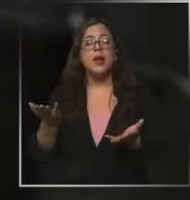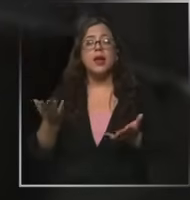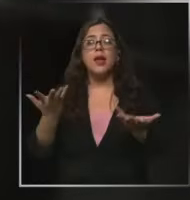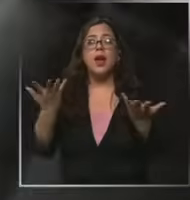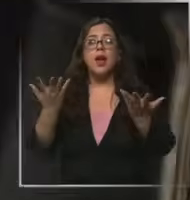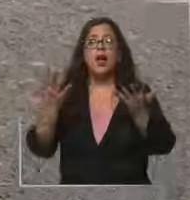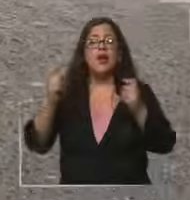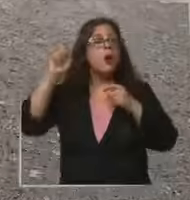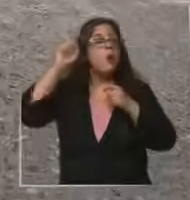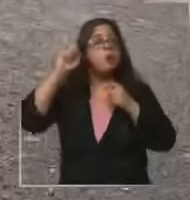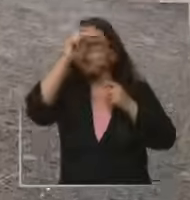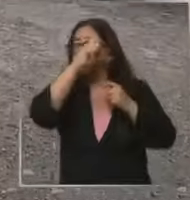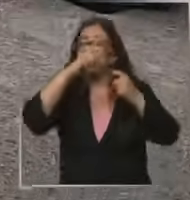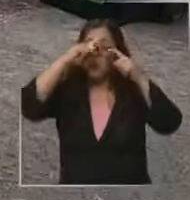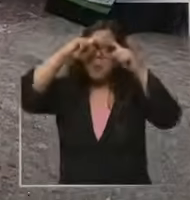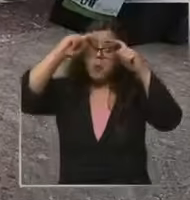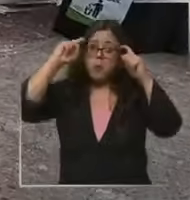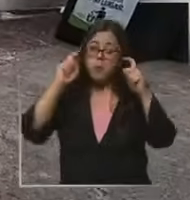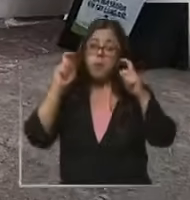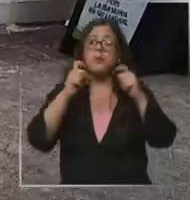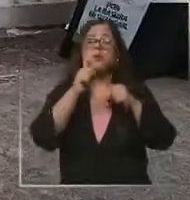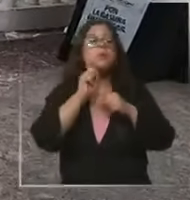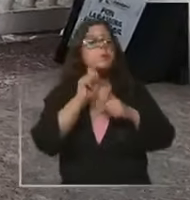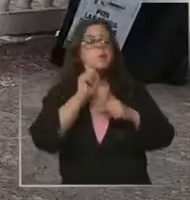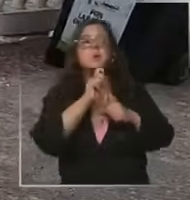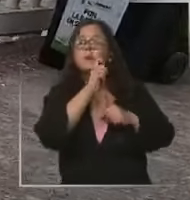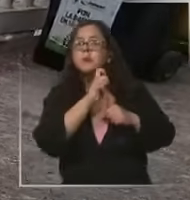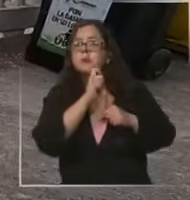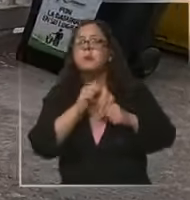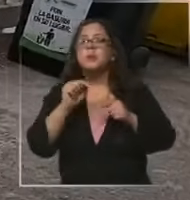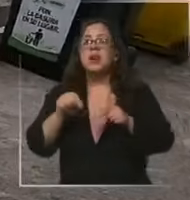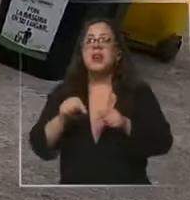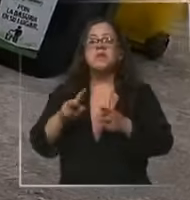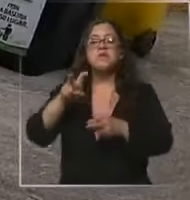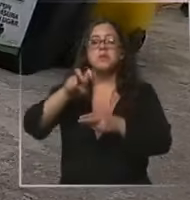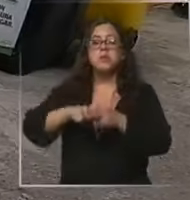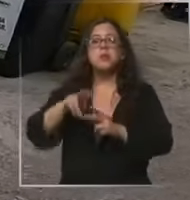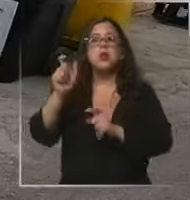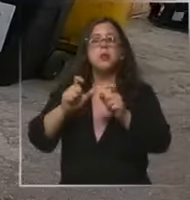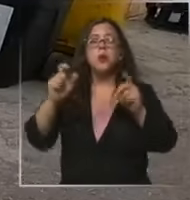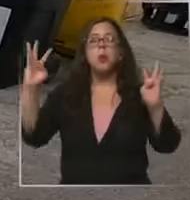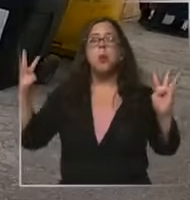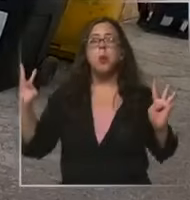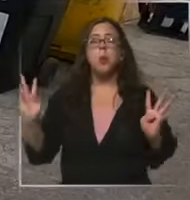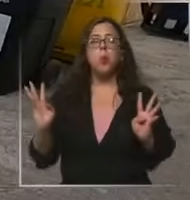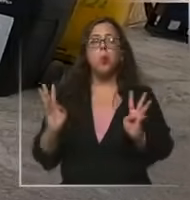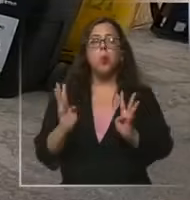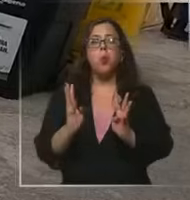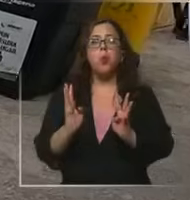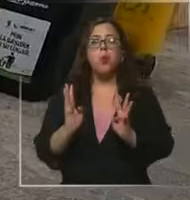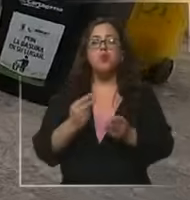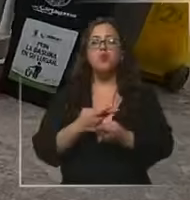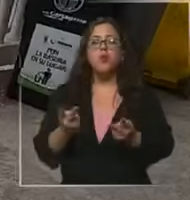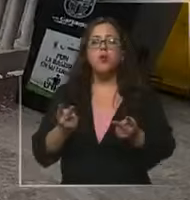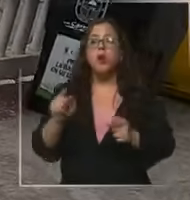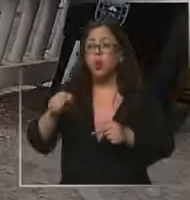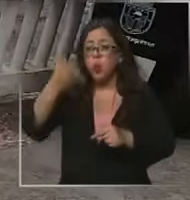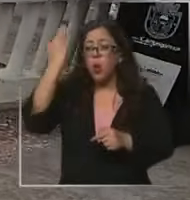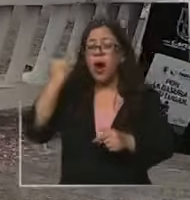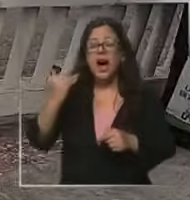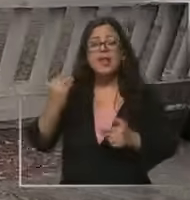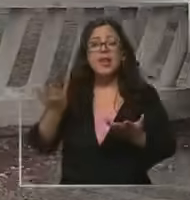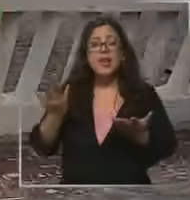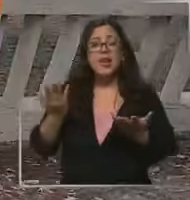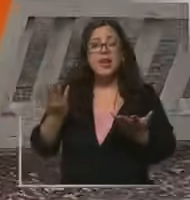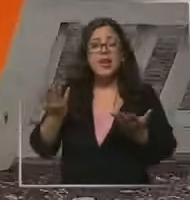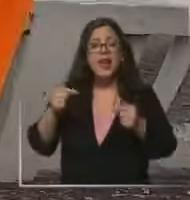Cortes, perfilado de cejas y afeitado. Se instala e inmediatamente el público comienza a llegar. ¿Te habías cortado el pelo alguna